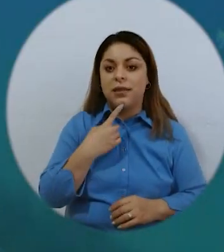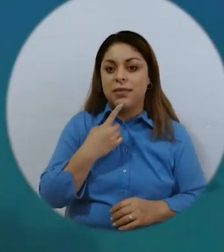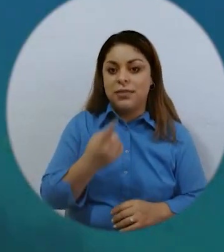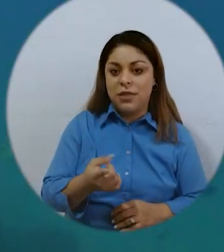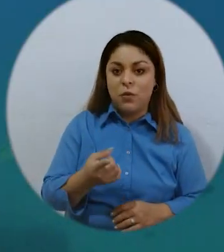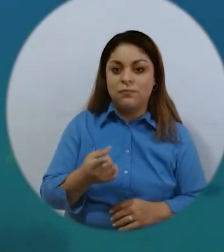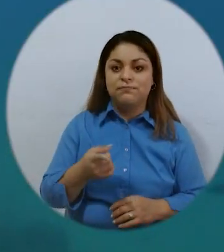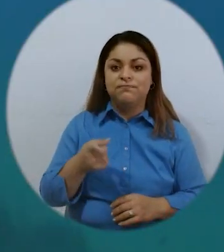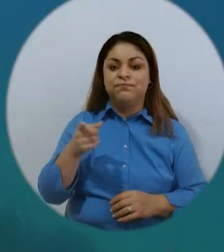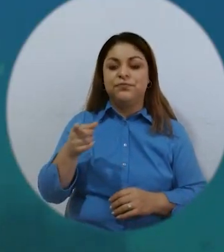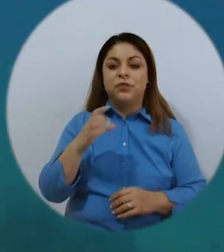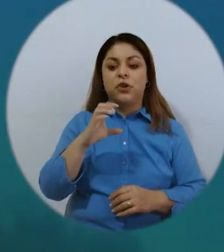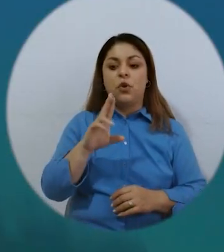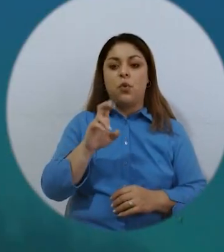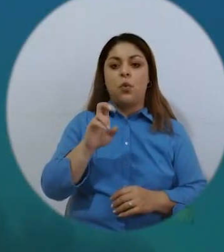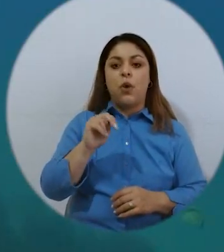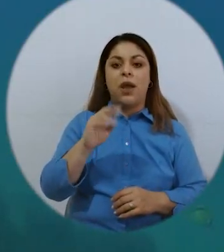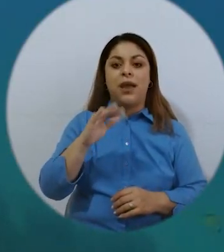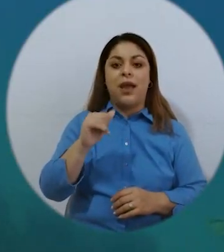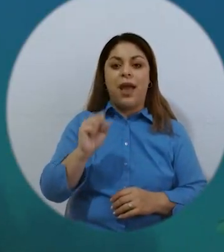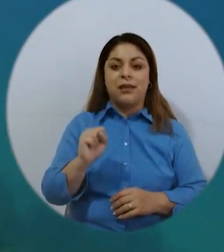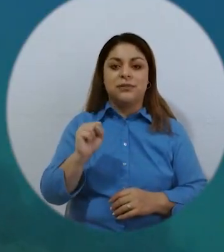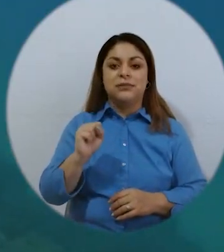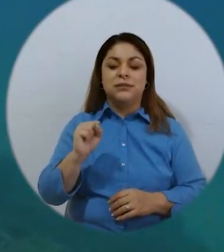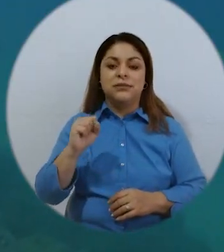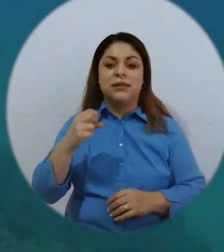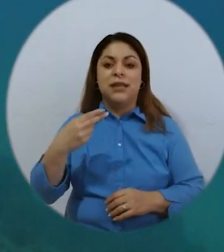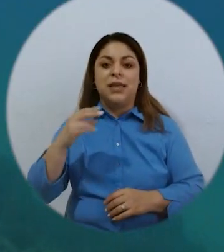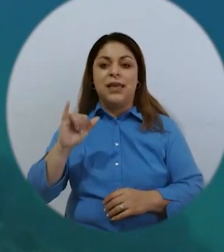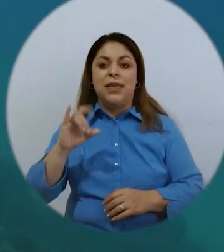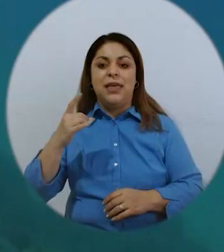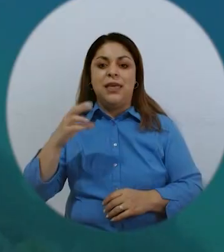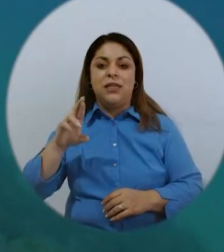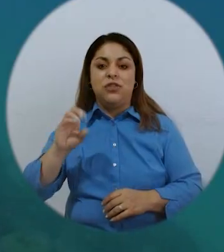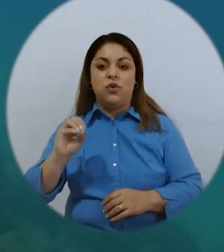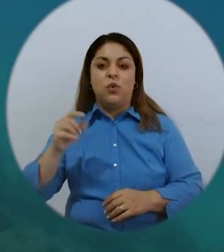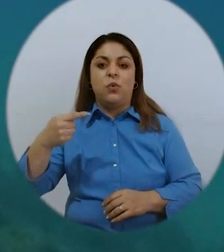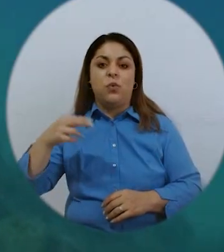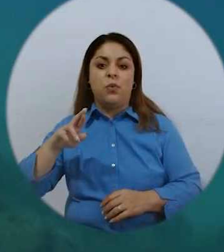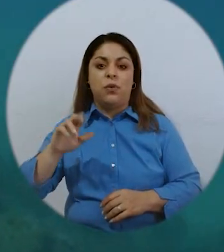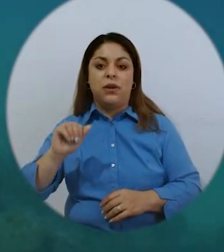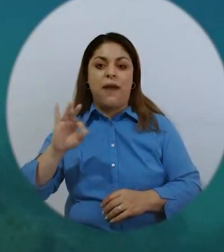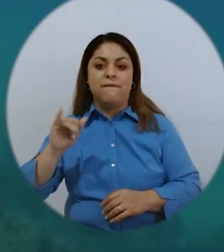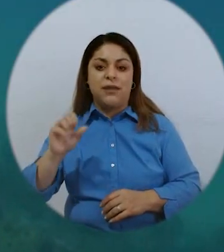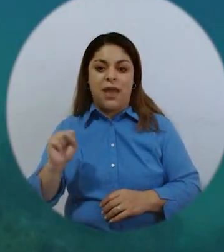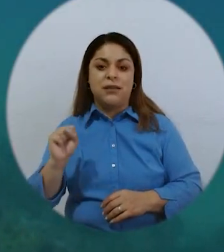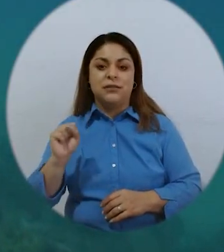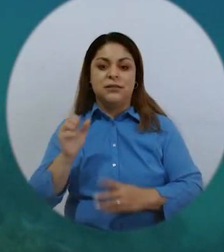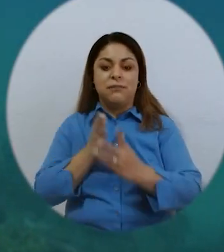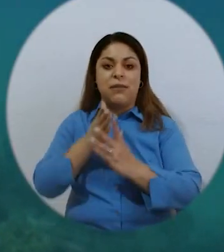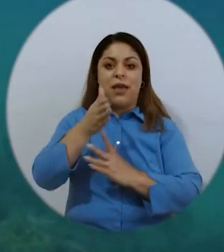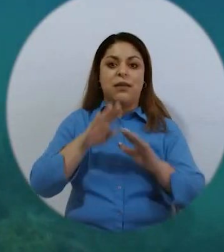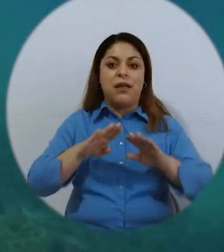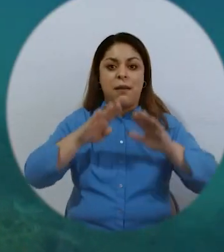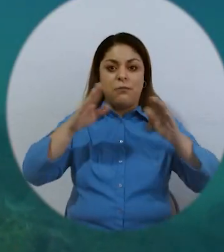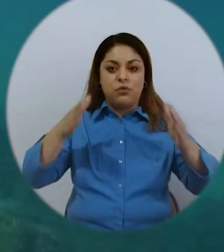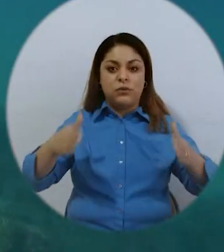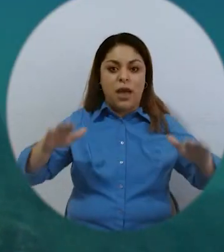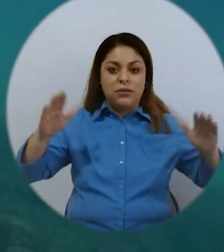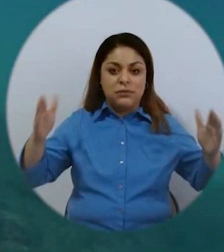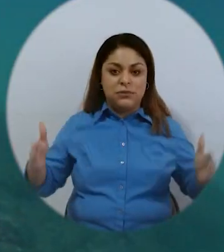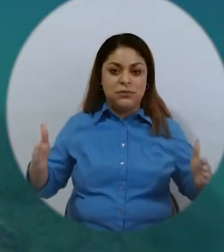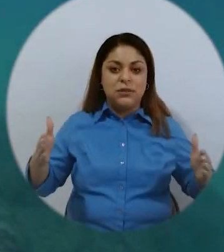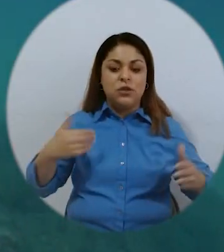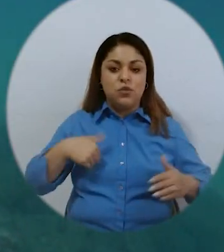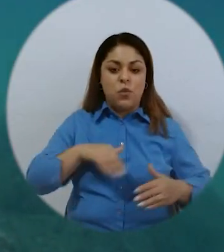lo mencionábamos, las cuencas hidrográficas, tenemos que ver el mar desde las cuencas hidrográficas que atraviesan nuestras montañas, que atraviesan